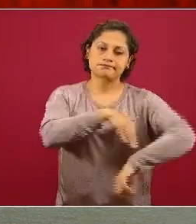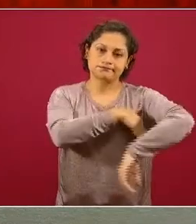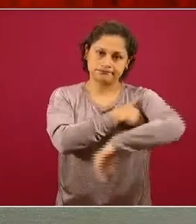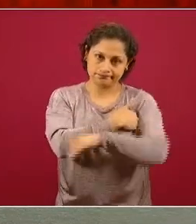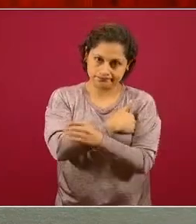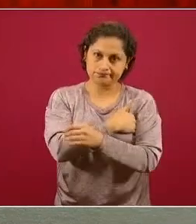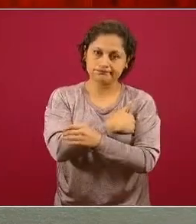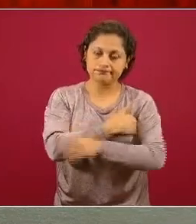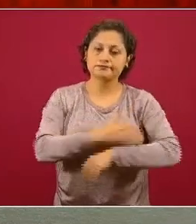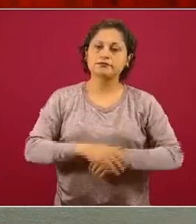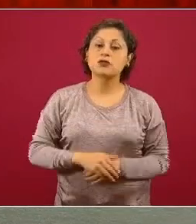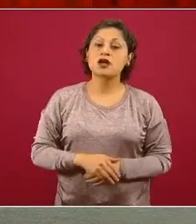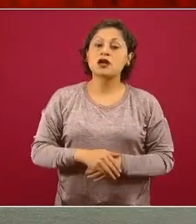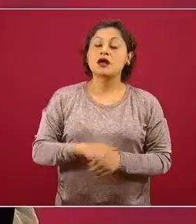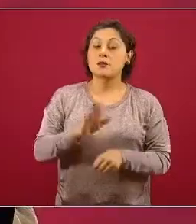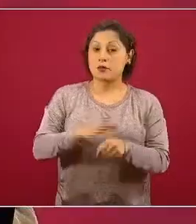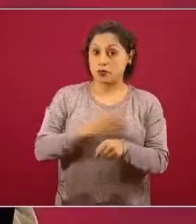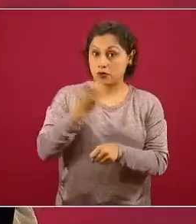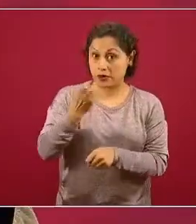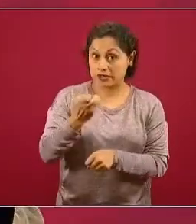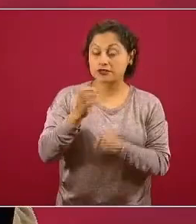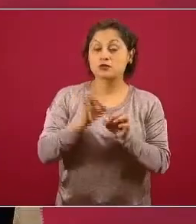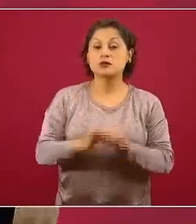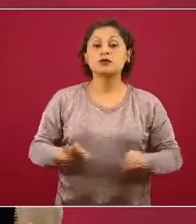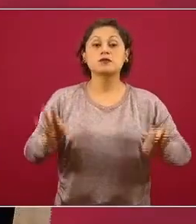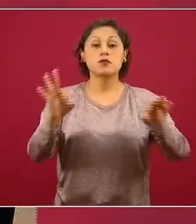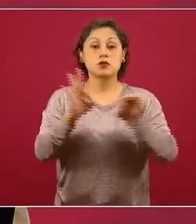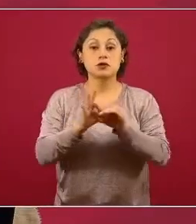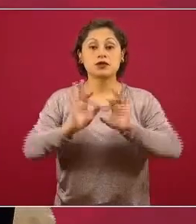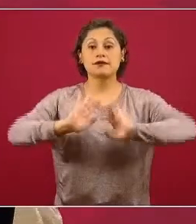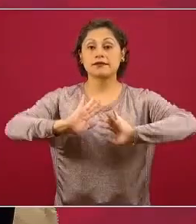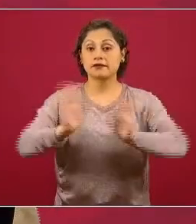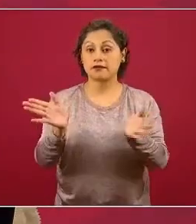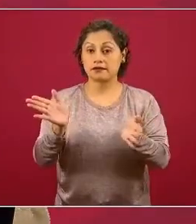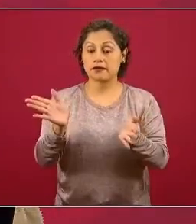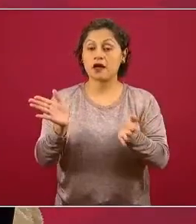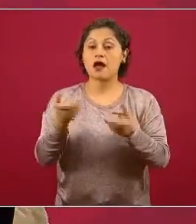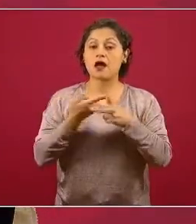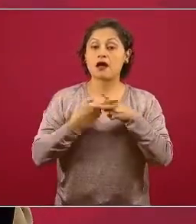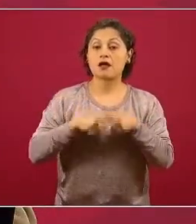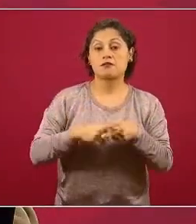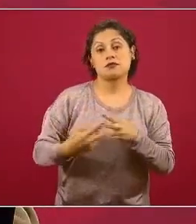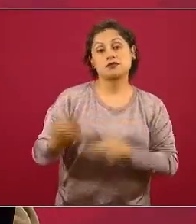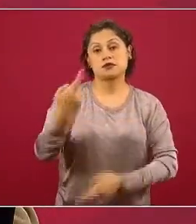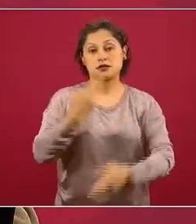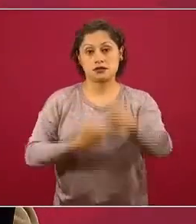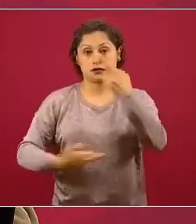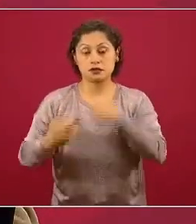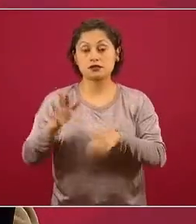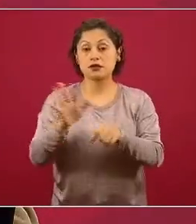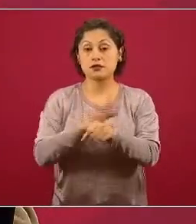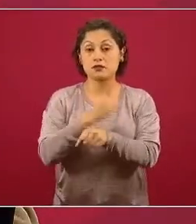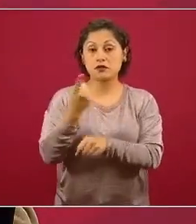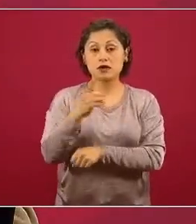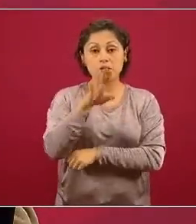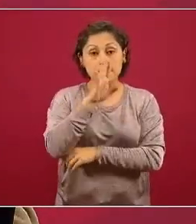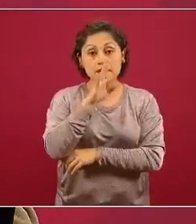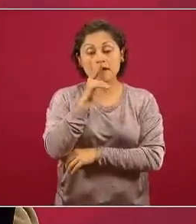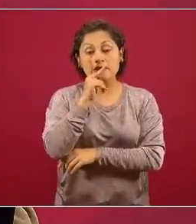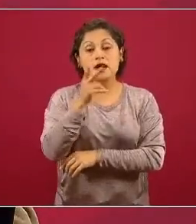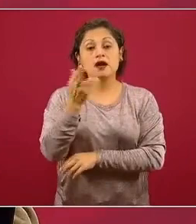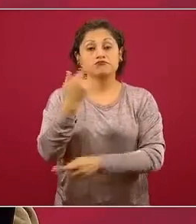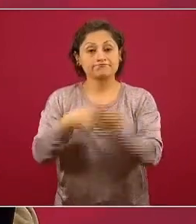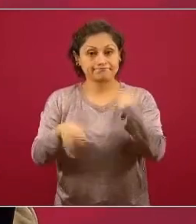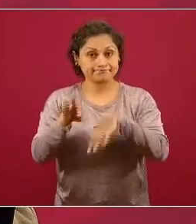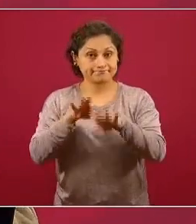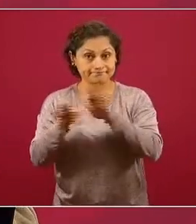para poder reactivar las distintas campos, sobre todo de trabajo, que se han